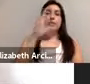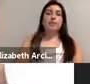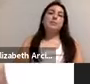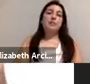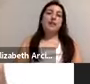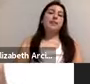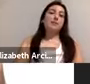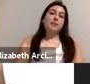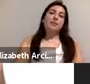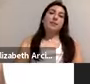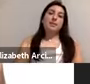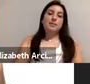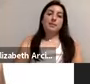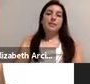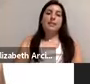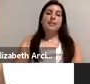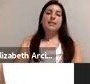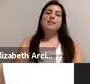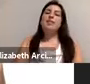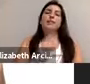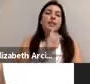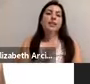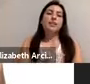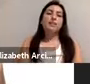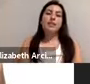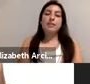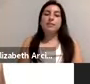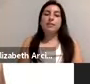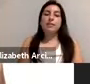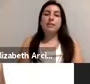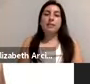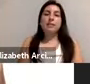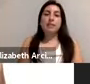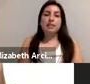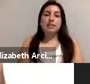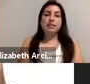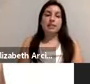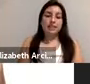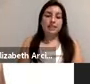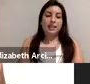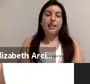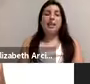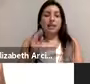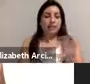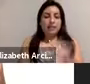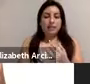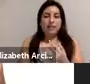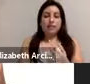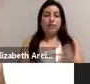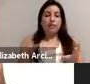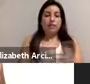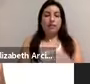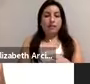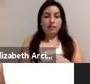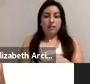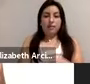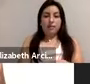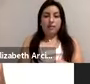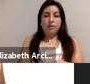Tengo unos tips para la toma de agudeza visual. Si nuestra comunicación no es totalmente efectiva con el paciente habla otro